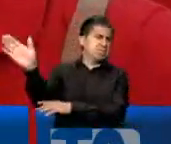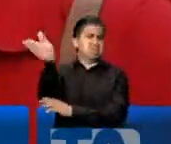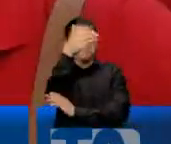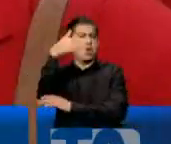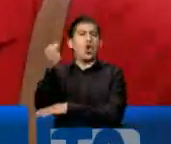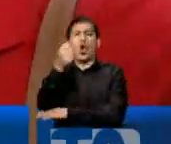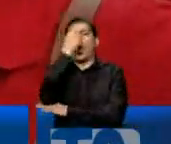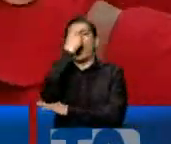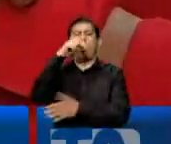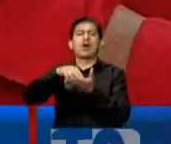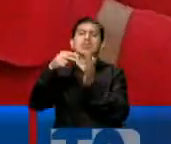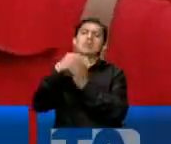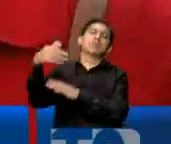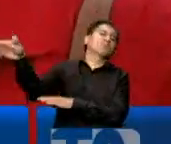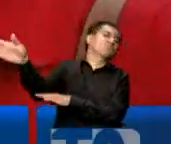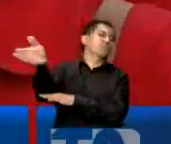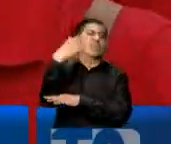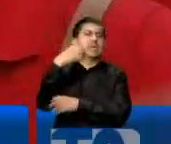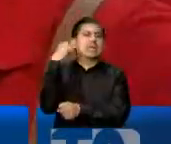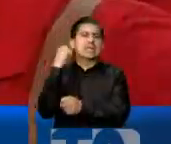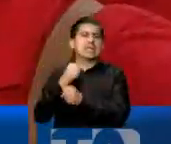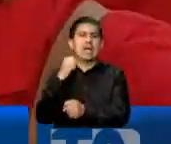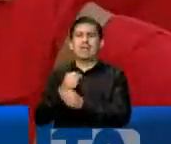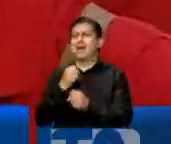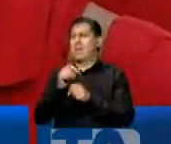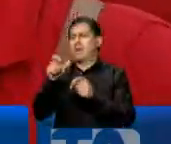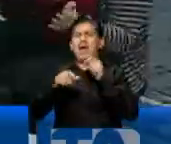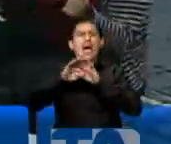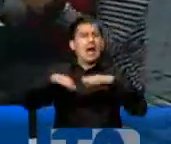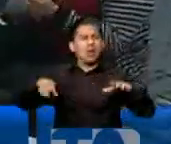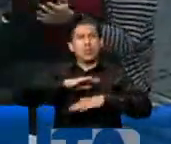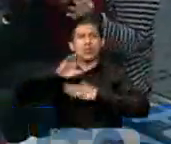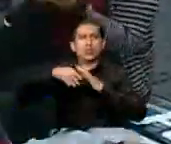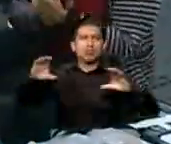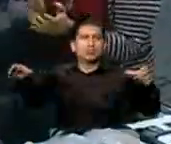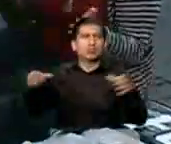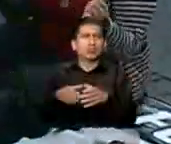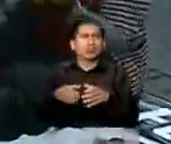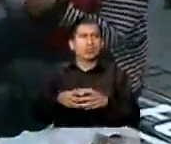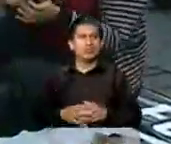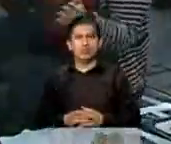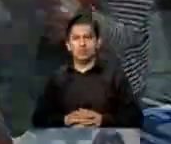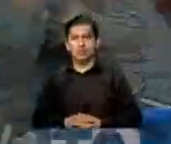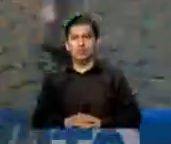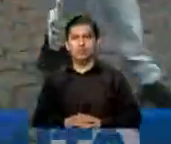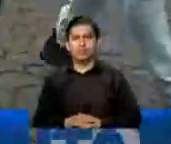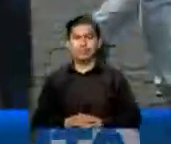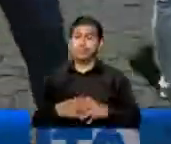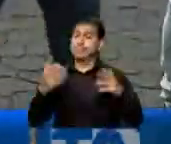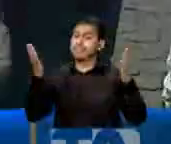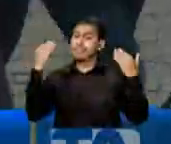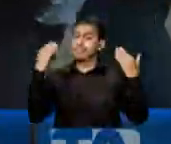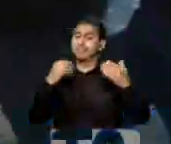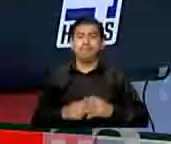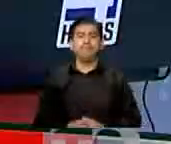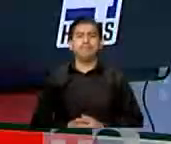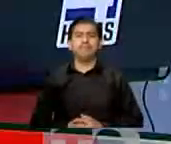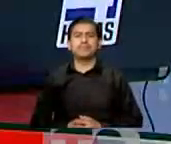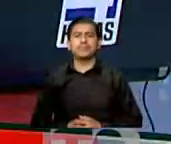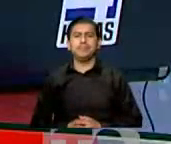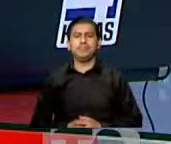roja, roja con los obreros, con los trabajadores, con los estudiantes. En Guayaquil, Carlos Acoto, 24